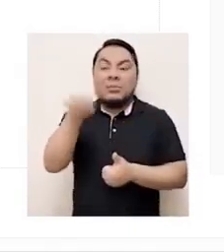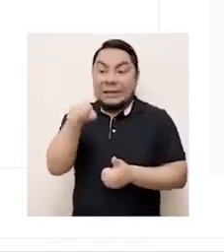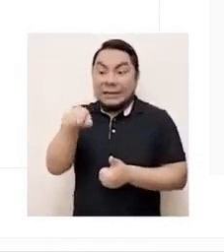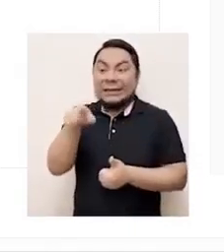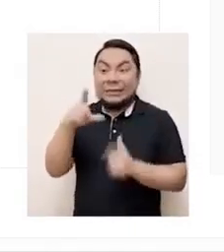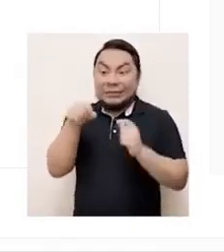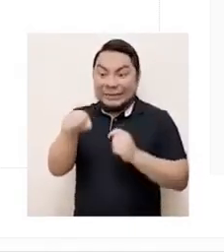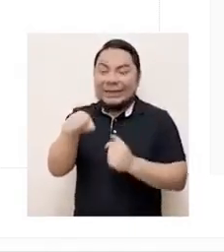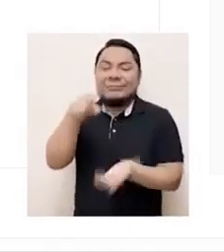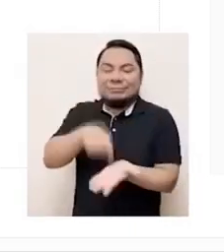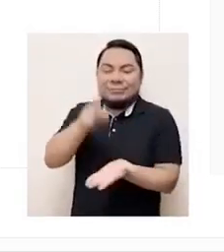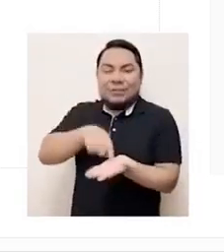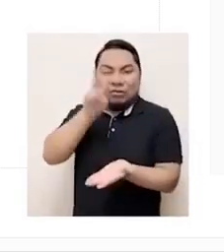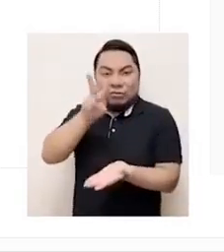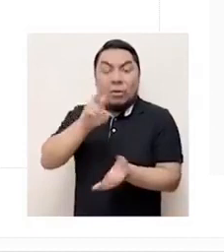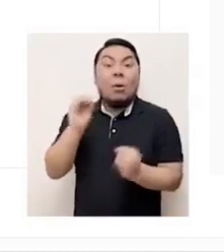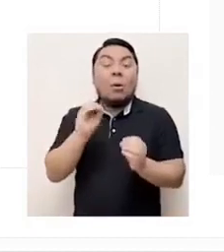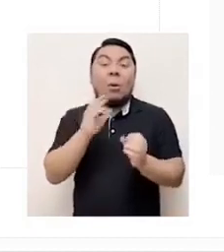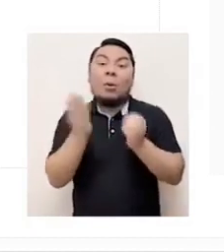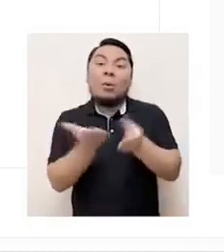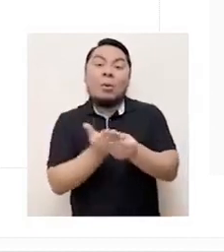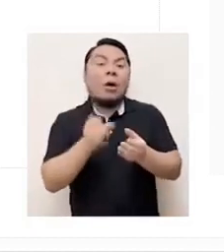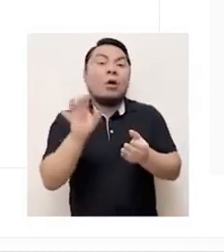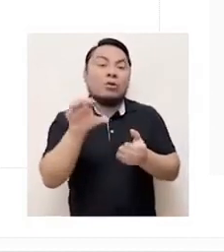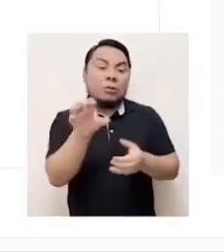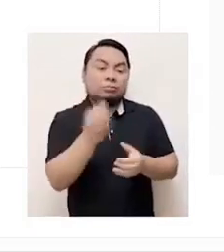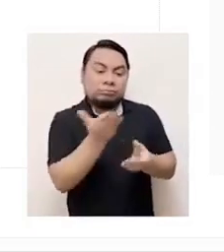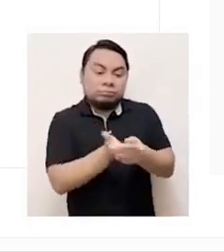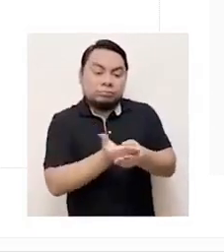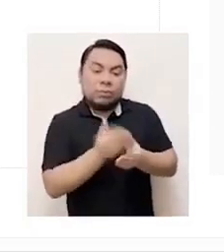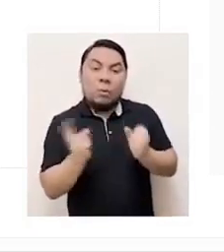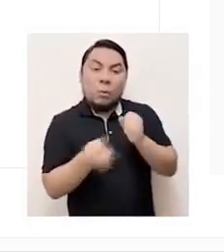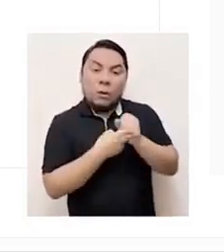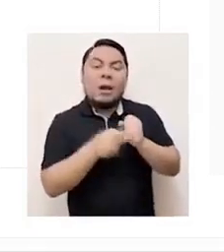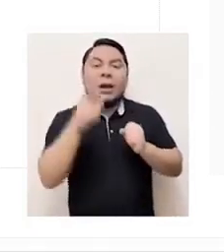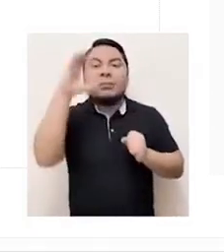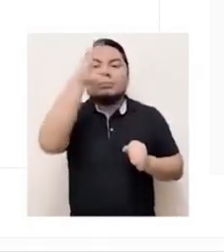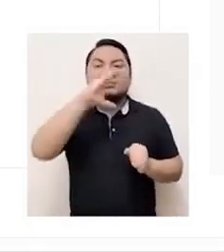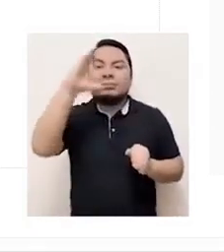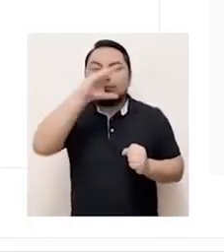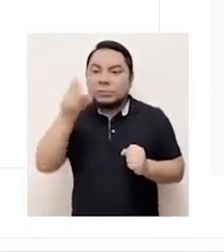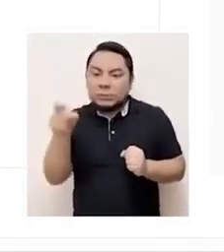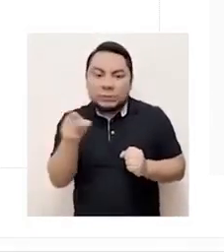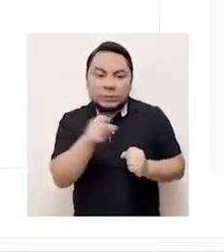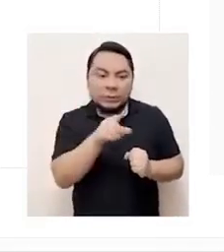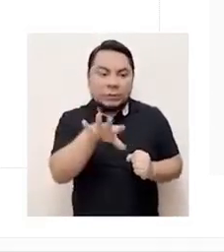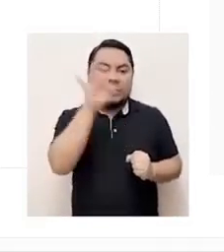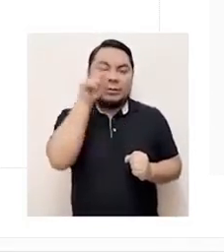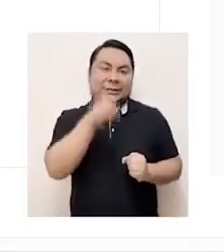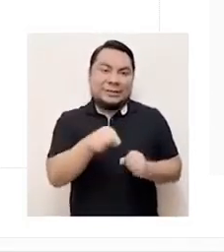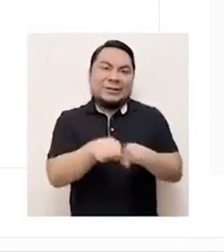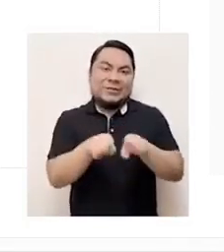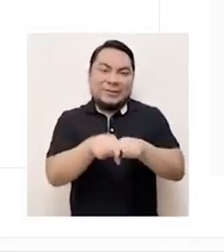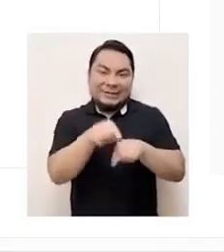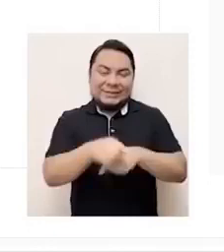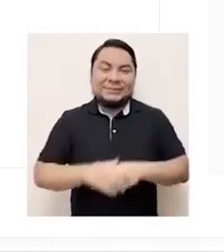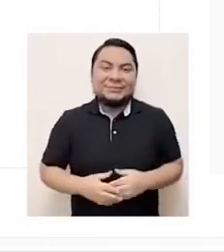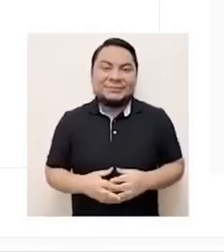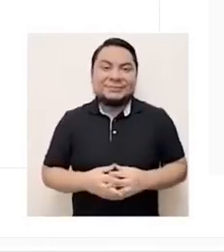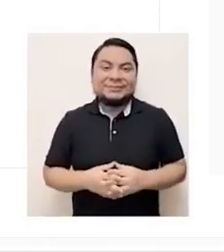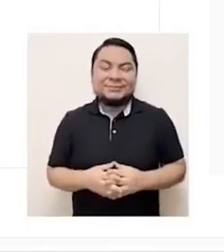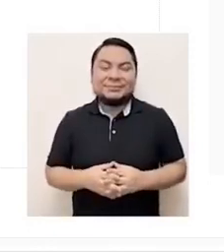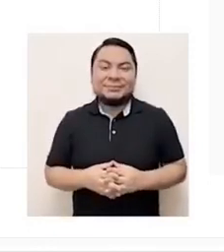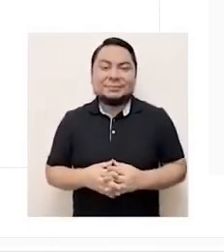haga doble clic pero si usted tiene sus fotos guardadas en otra carpeta tendrá que ir a esa carpeta desde esta misma